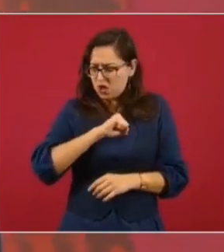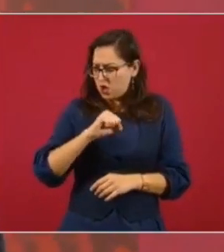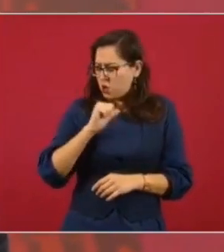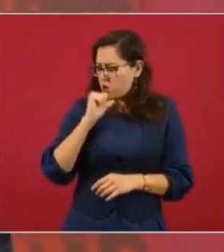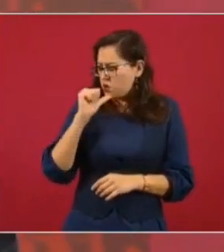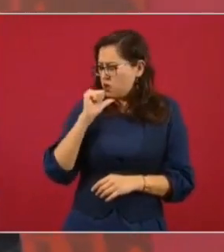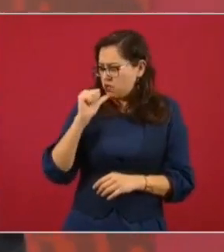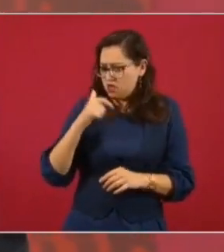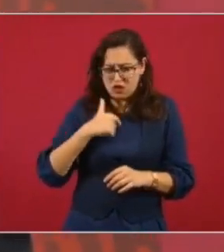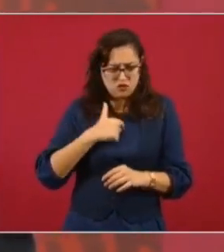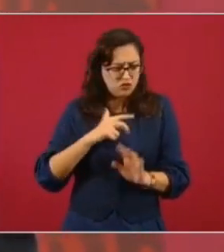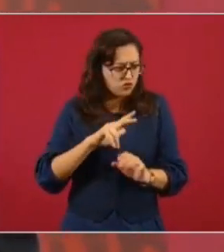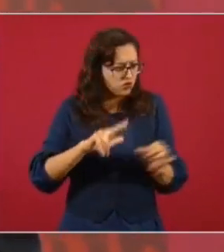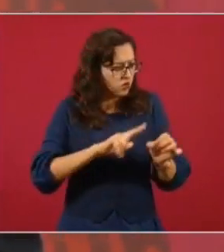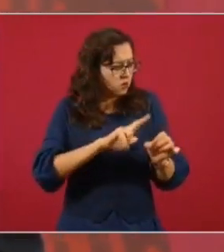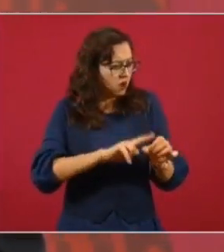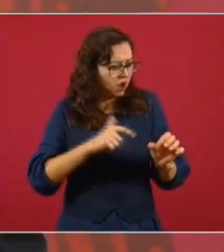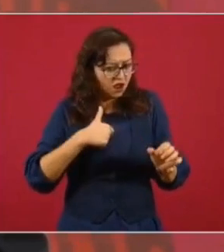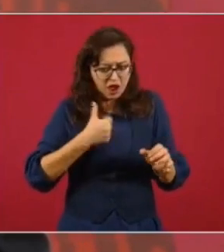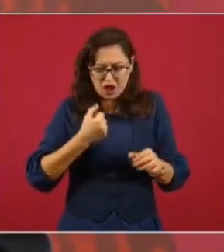rey,